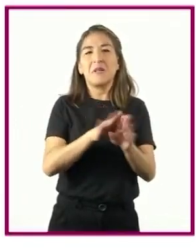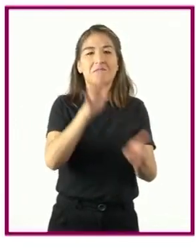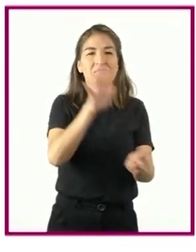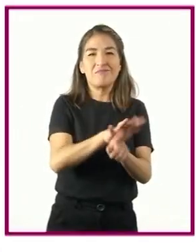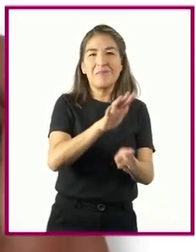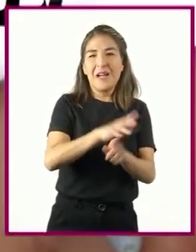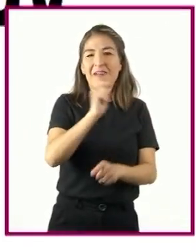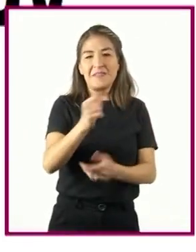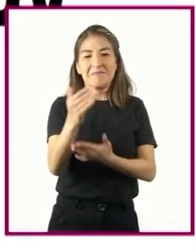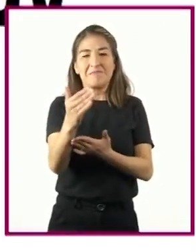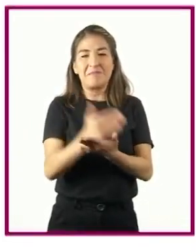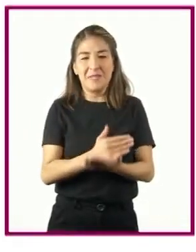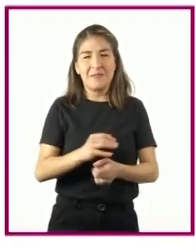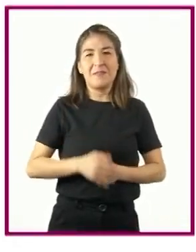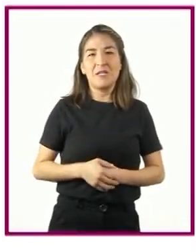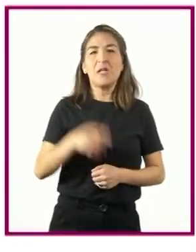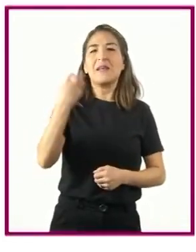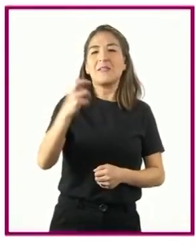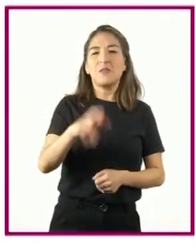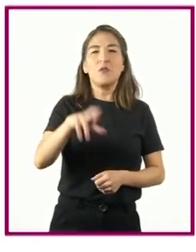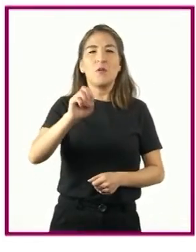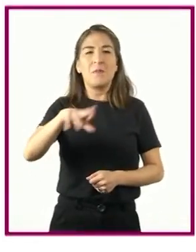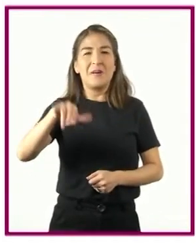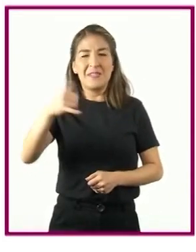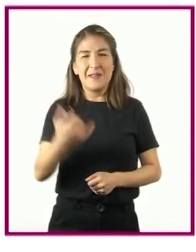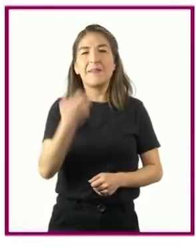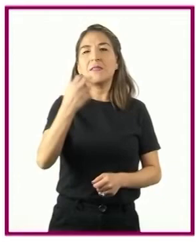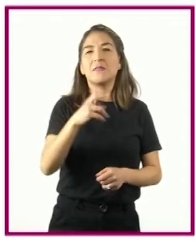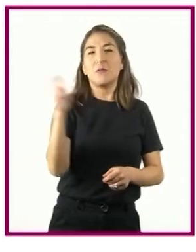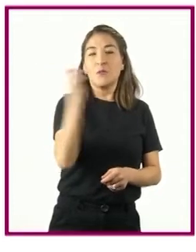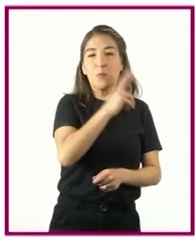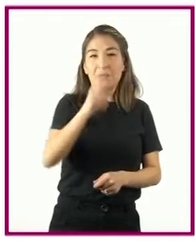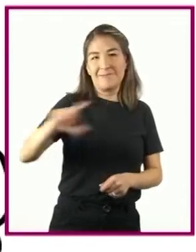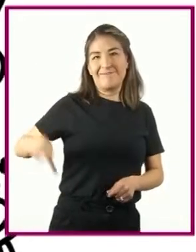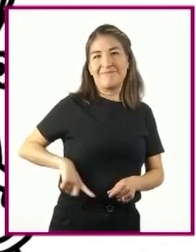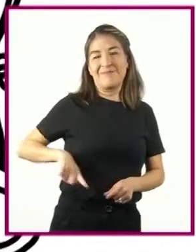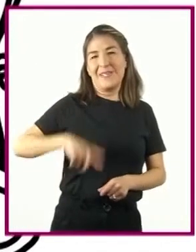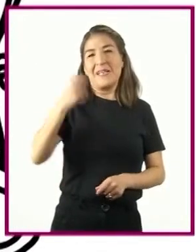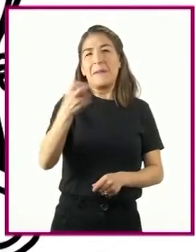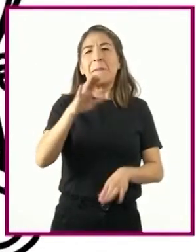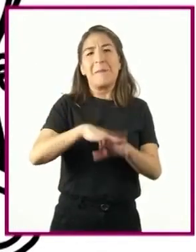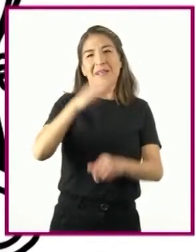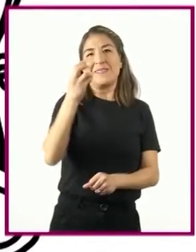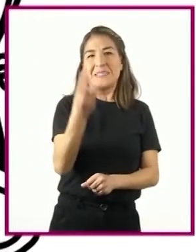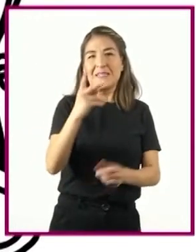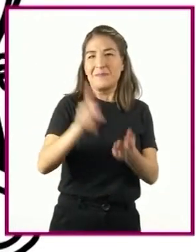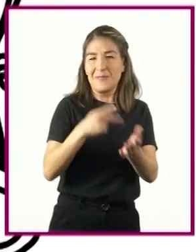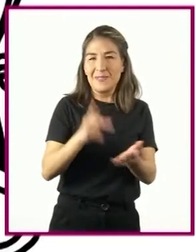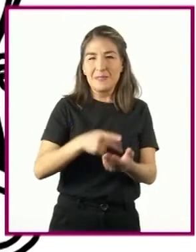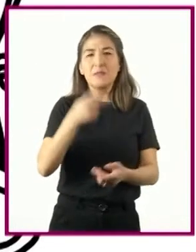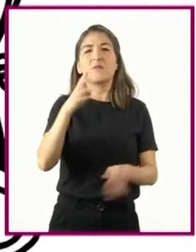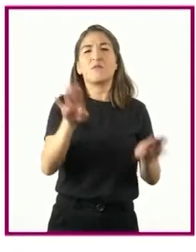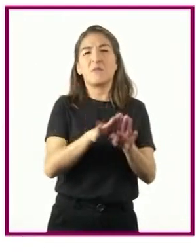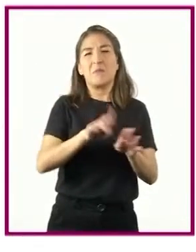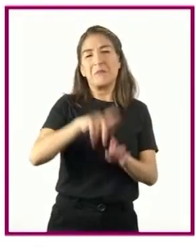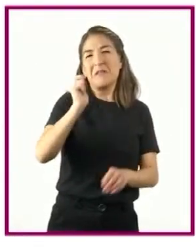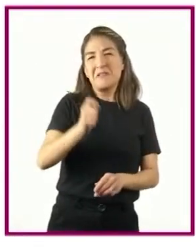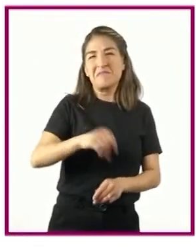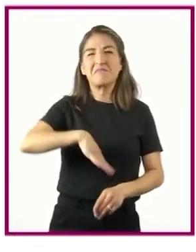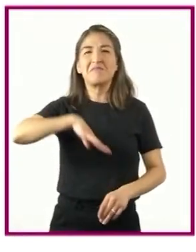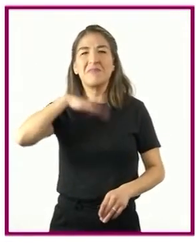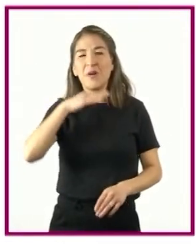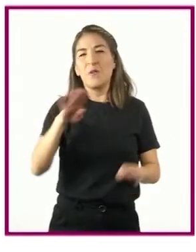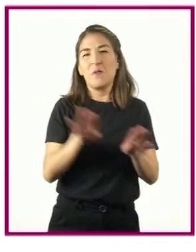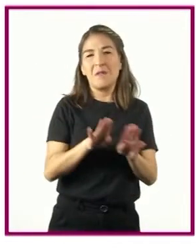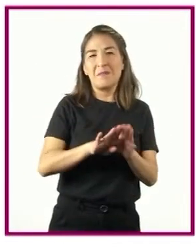familia Románov, quienes habían gobernado Rusia por más de 3 siglos, bajo un marcado despotismo que provocaba